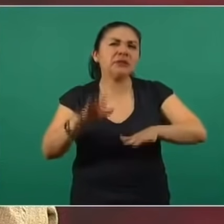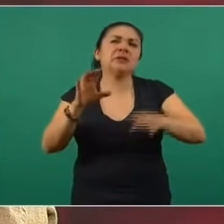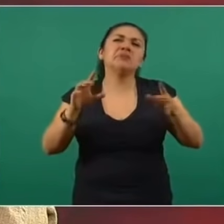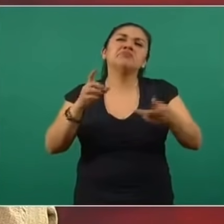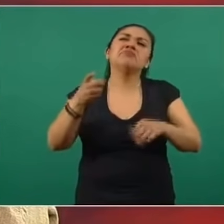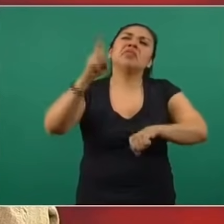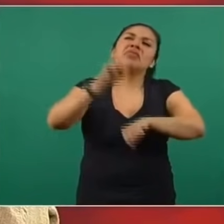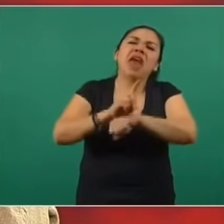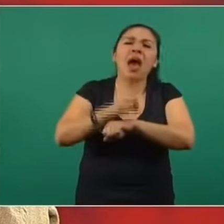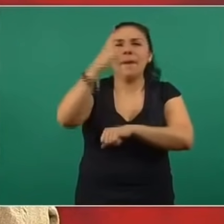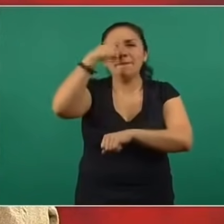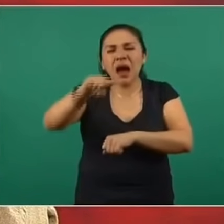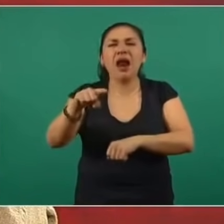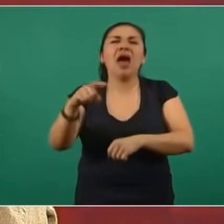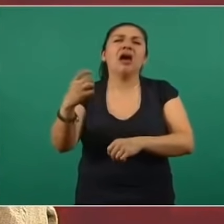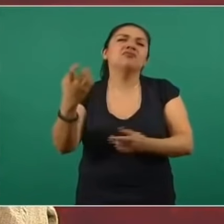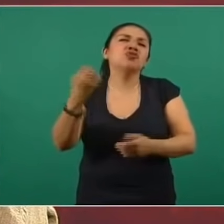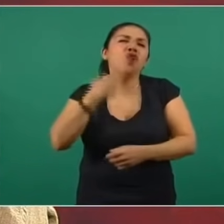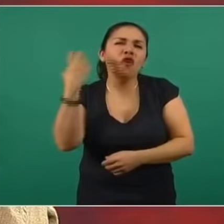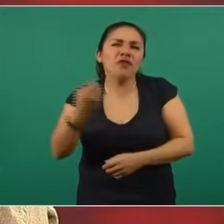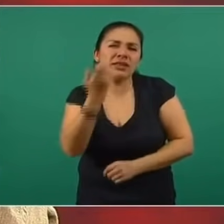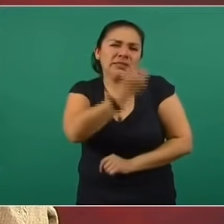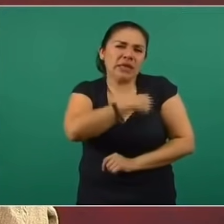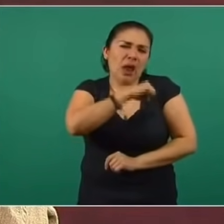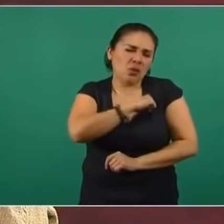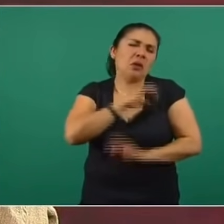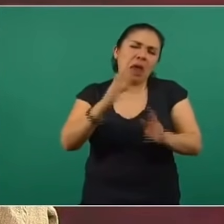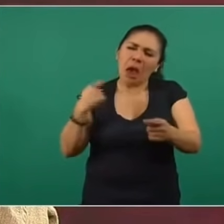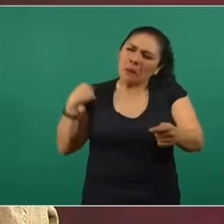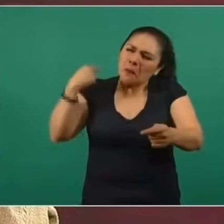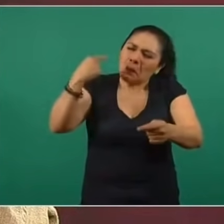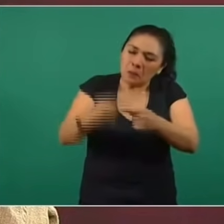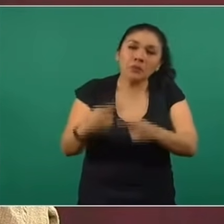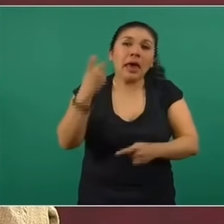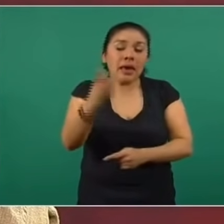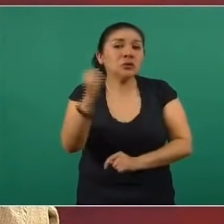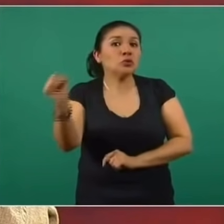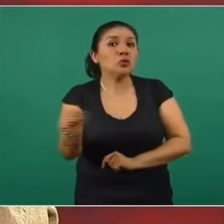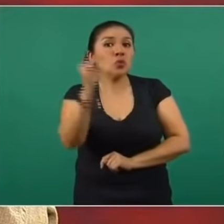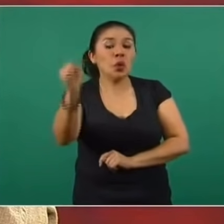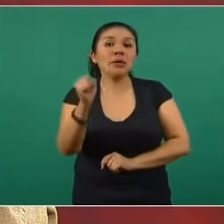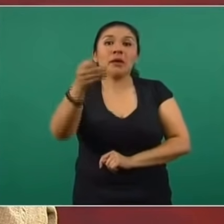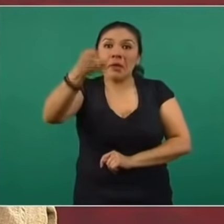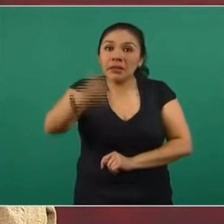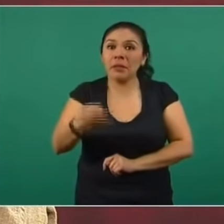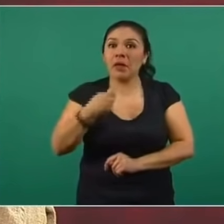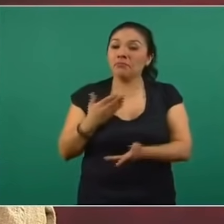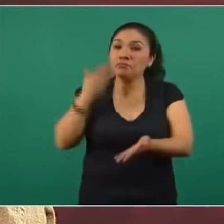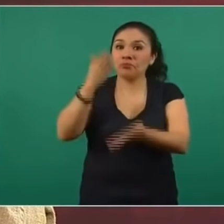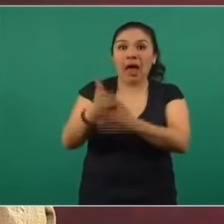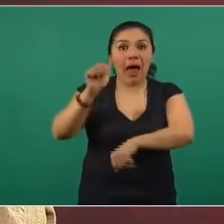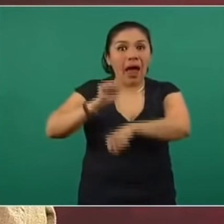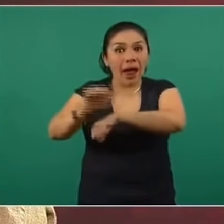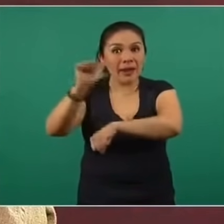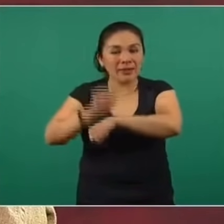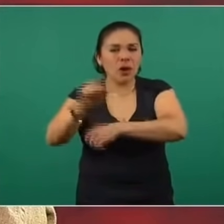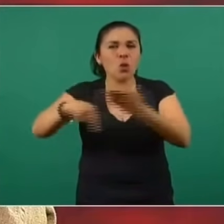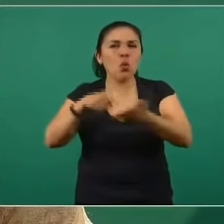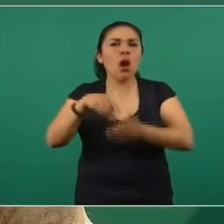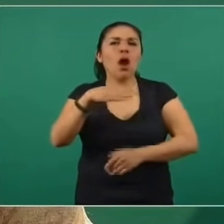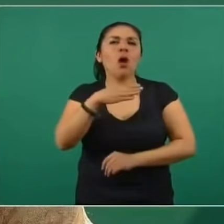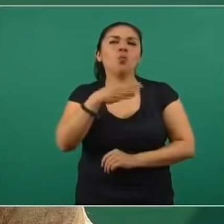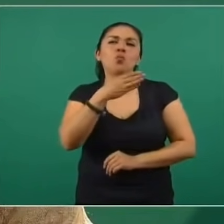de salud pública a lo largo del tiempo y fue quien tuvimos el privilegio de que nos recibiera en Argentina, en Buenos